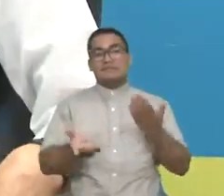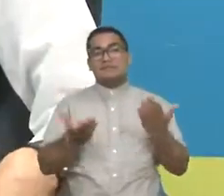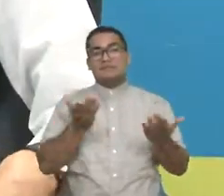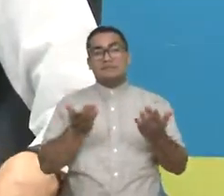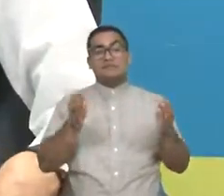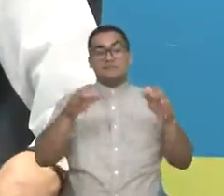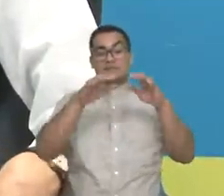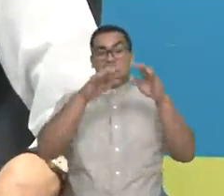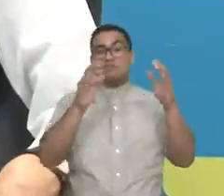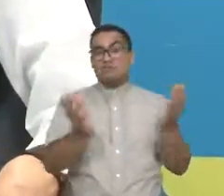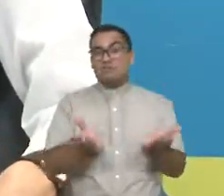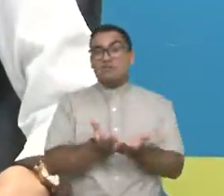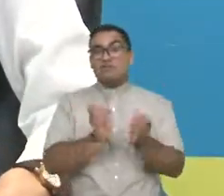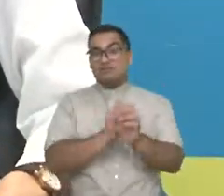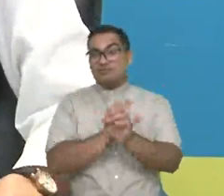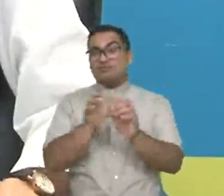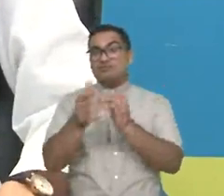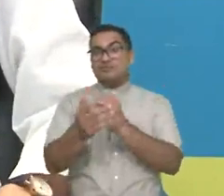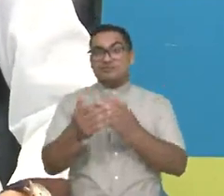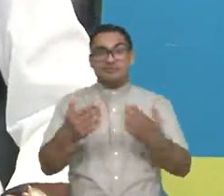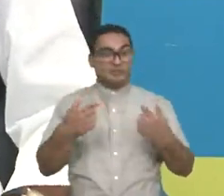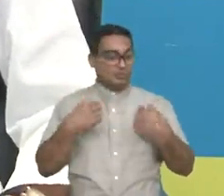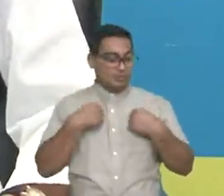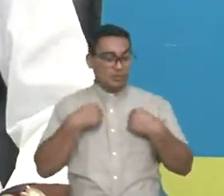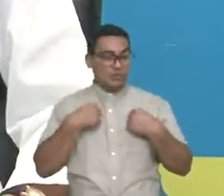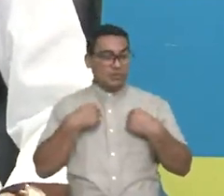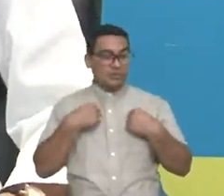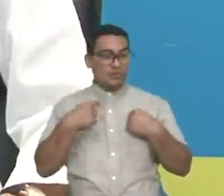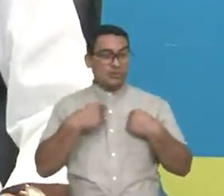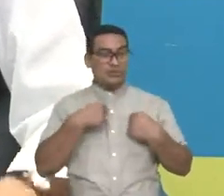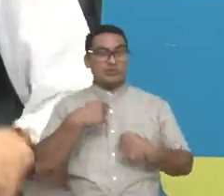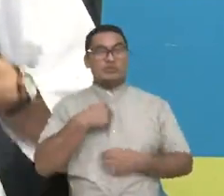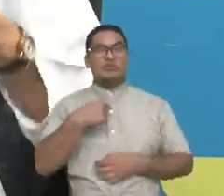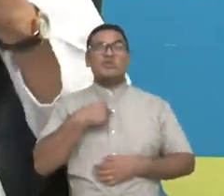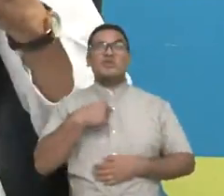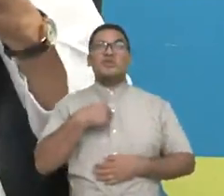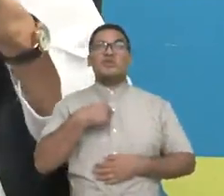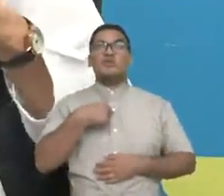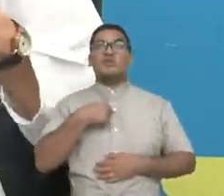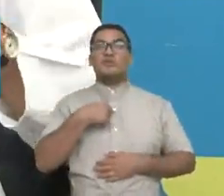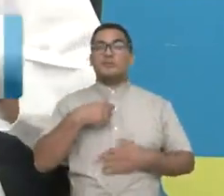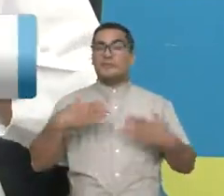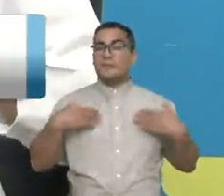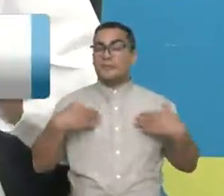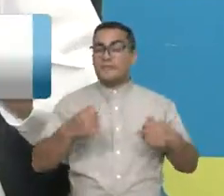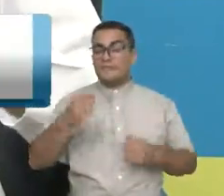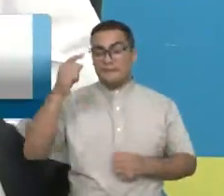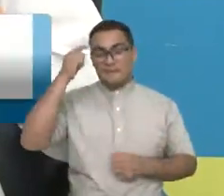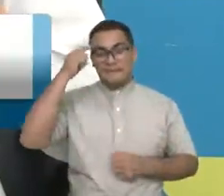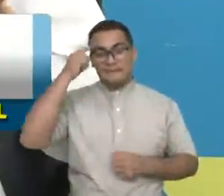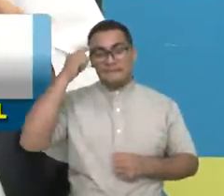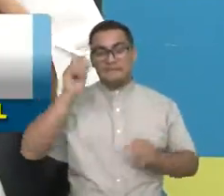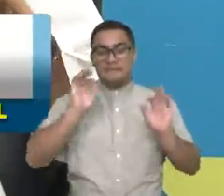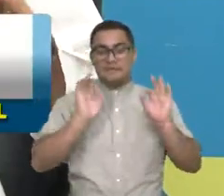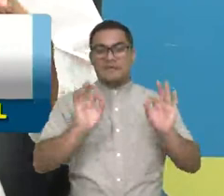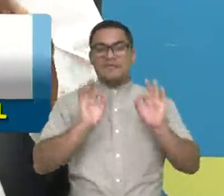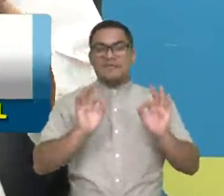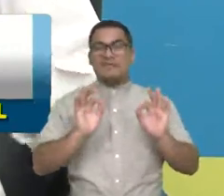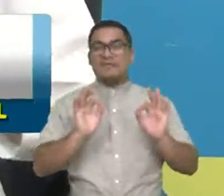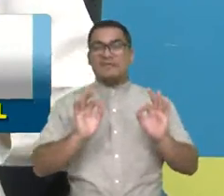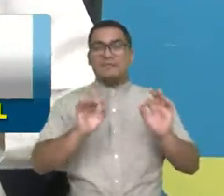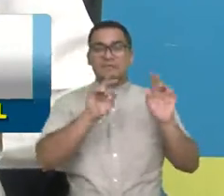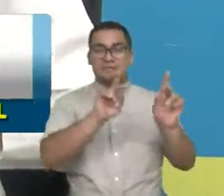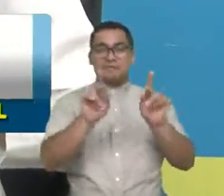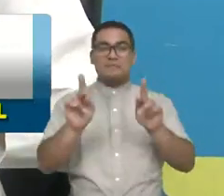nivel mundial, sino porque si yo no tengo mi salud mental estable, ¿verdad?, dentro de lo que nosotros